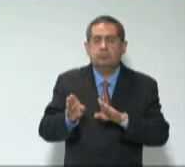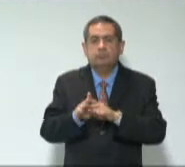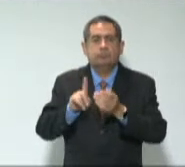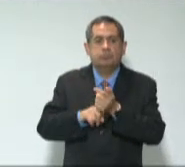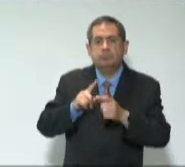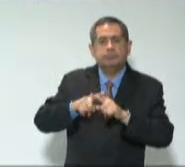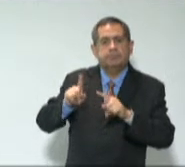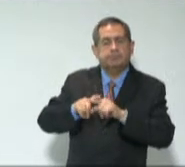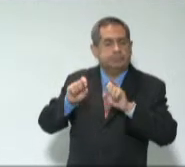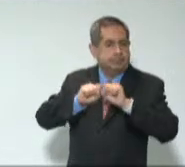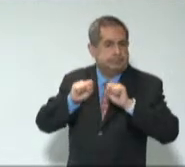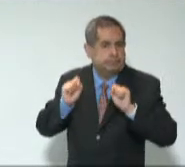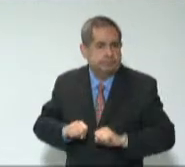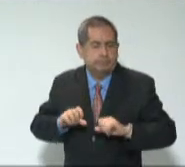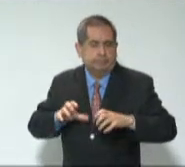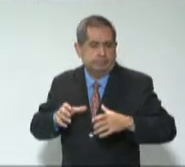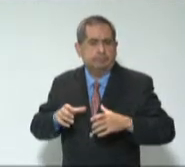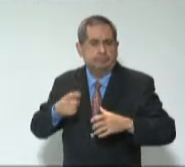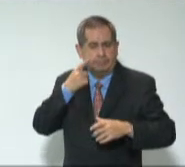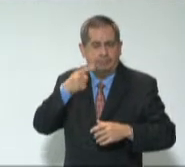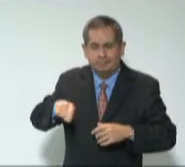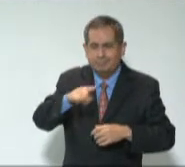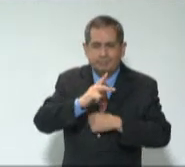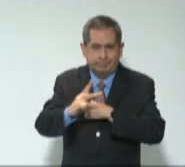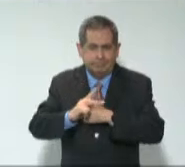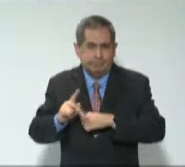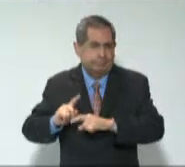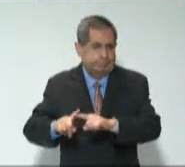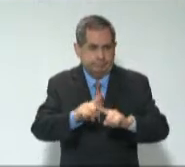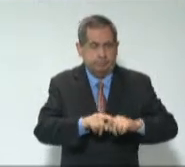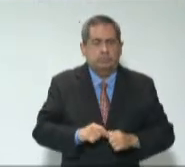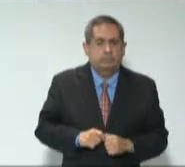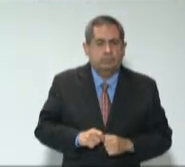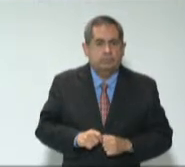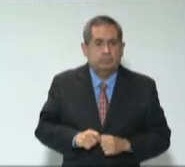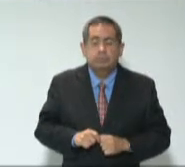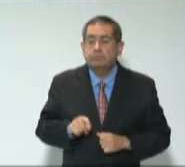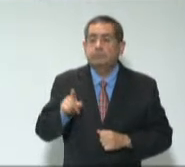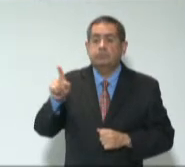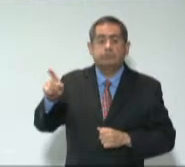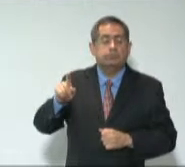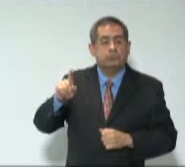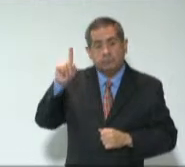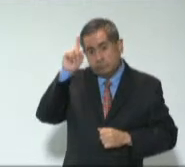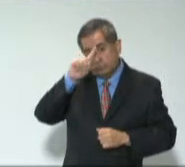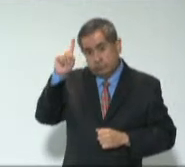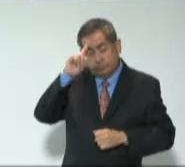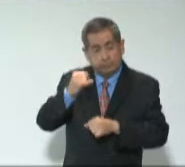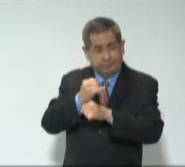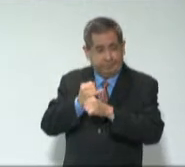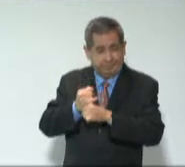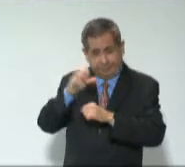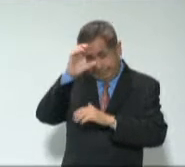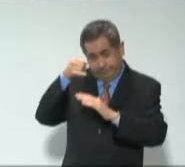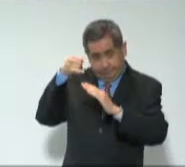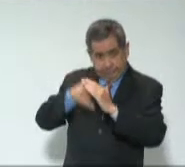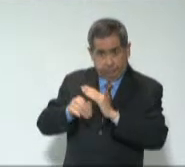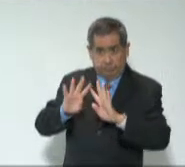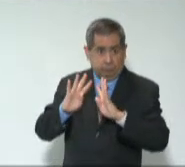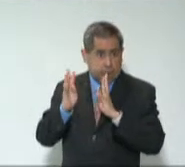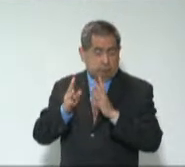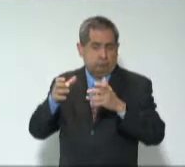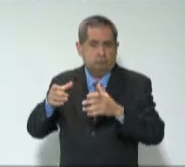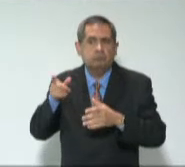sistemas públicos de los países en el consejo superior de investigaciones científicas formó parte de